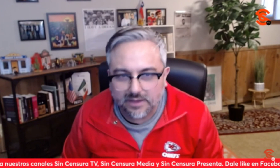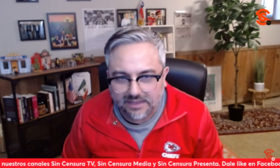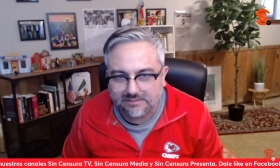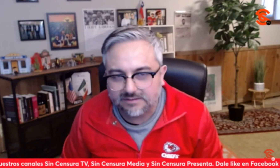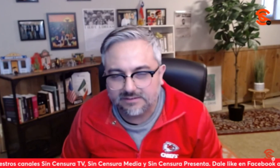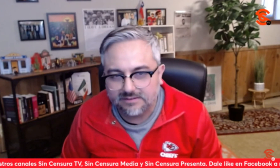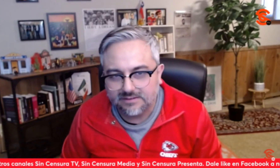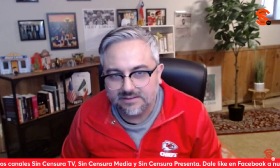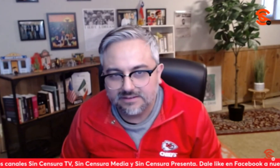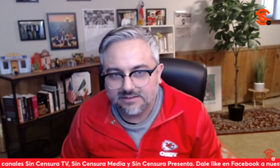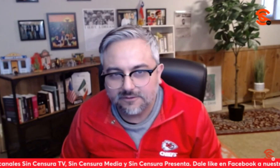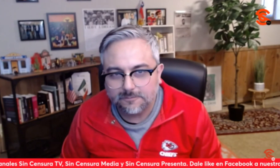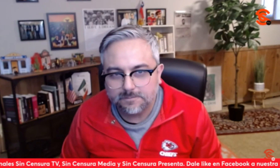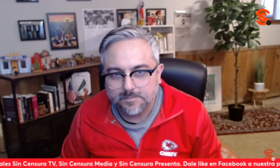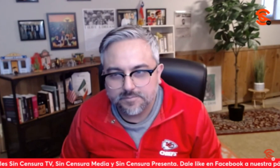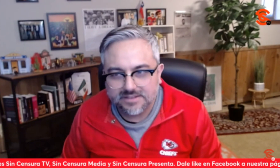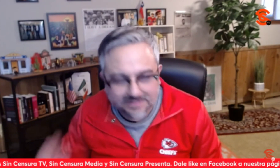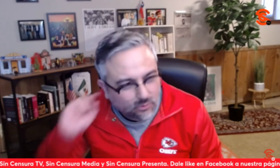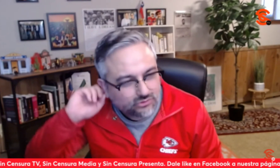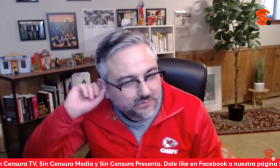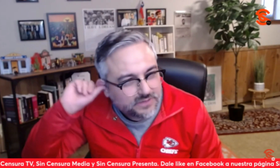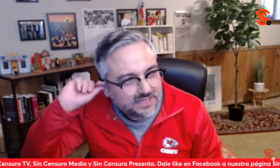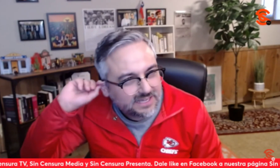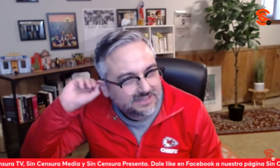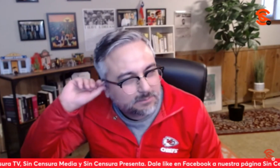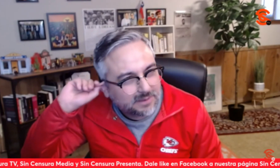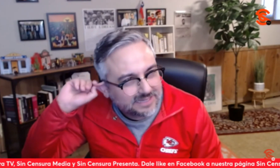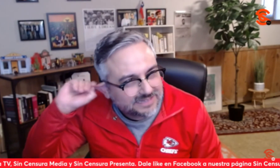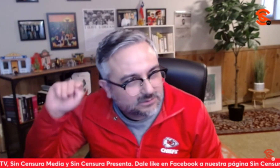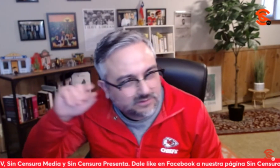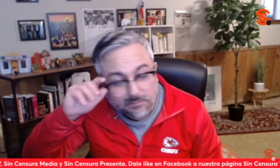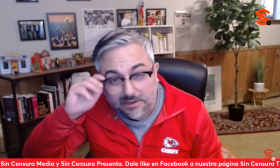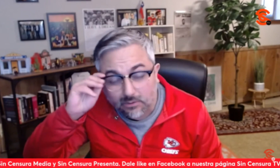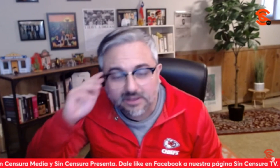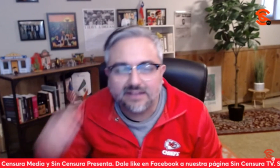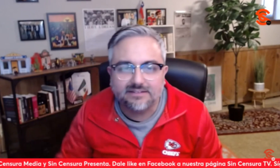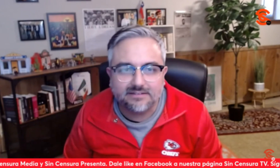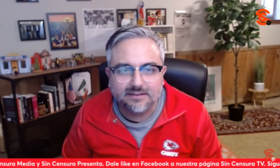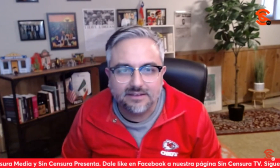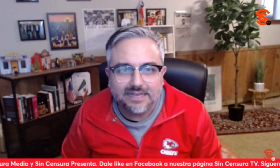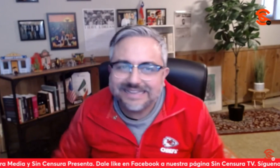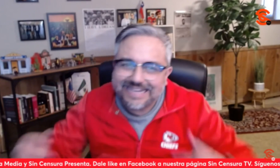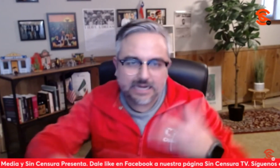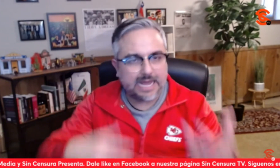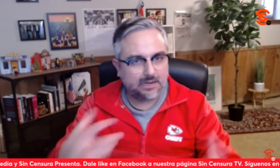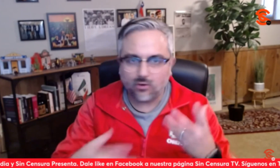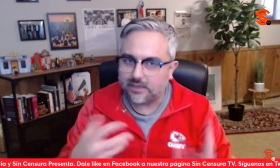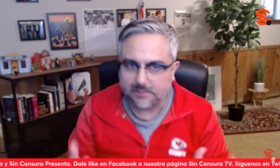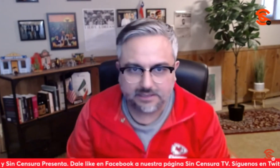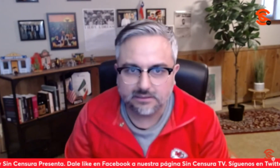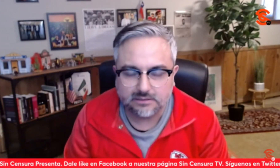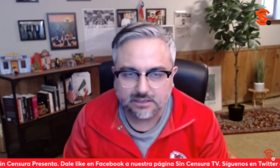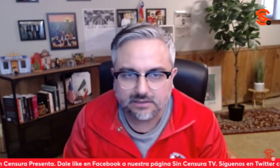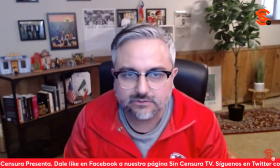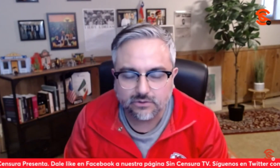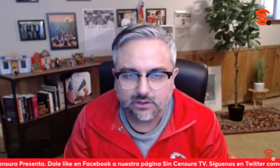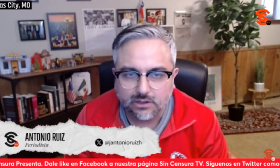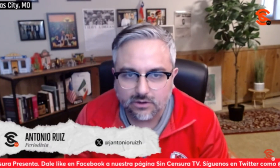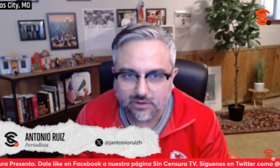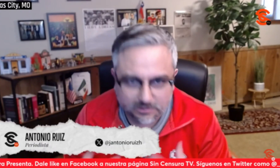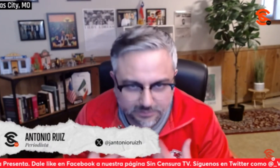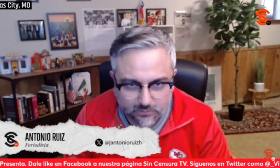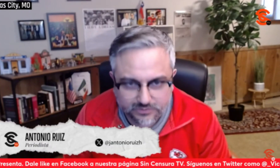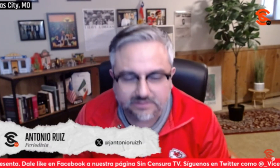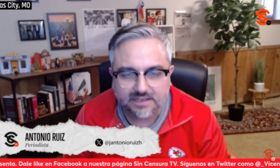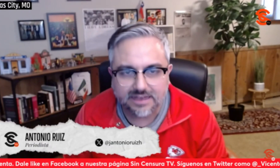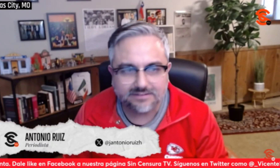para lo que haces? ¿No? ¿Se justifica que te paguen tanto así para lo que haces? ¿Tiene algo que ver esto